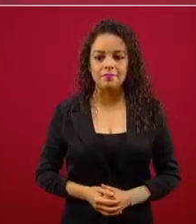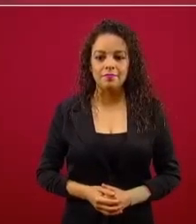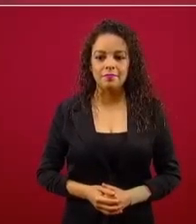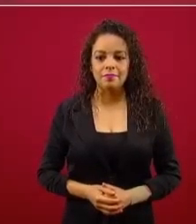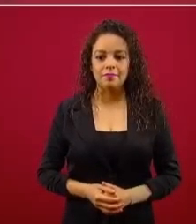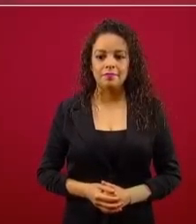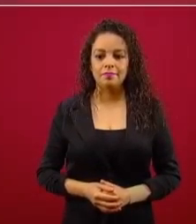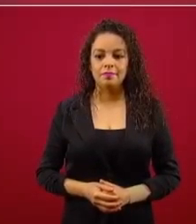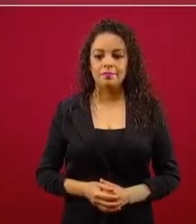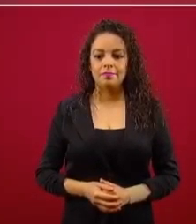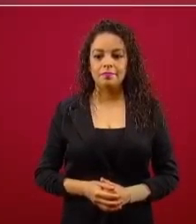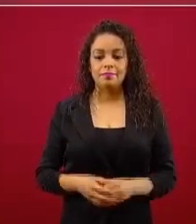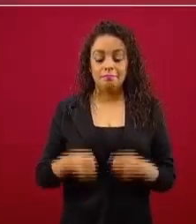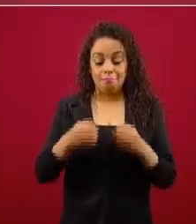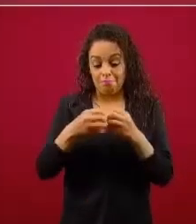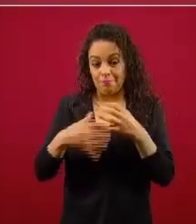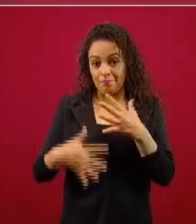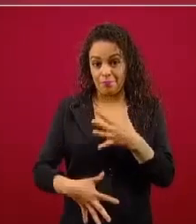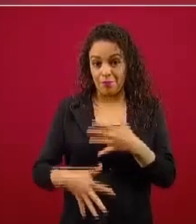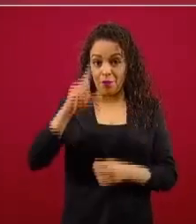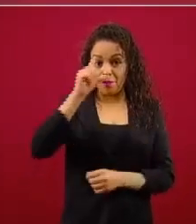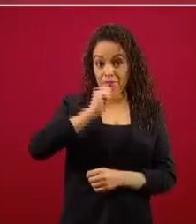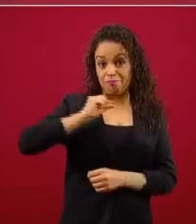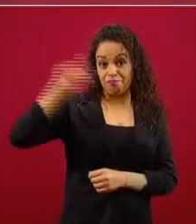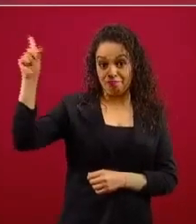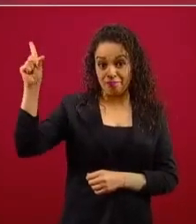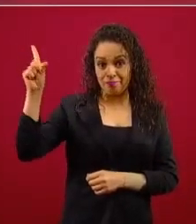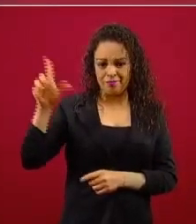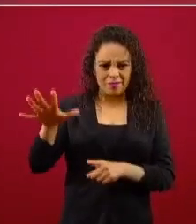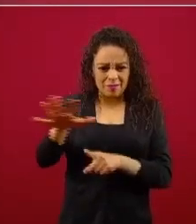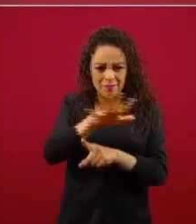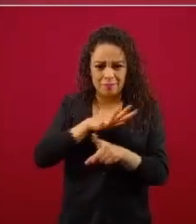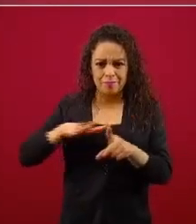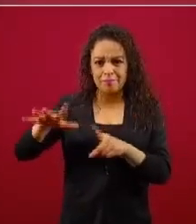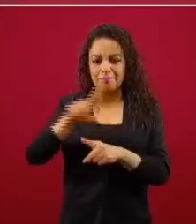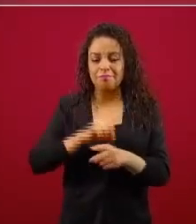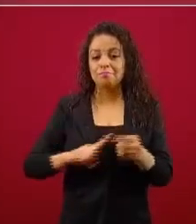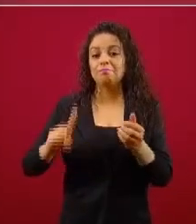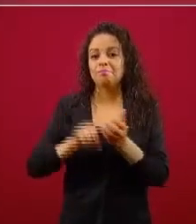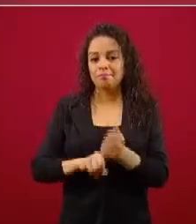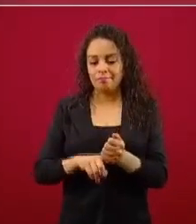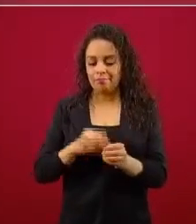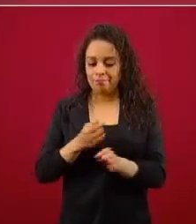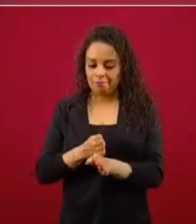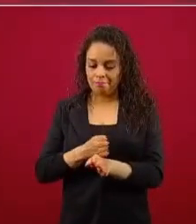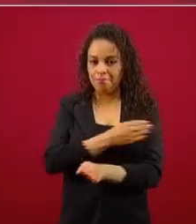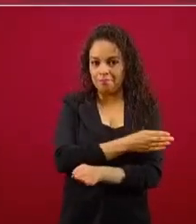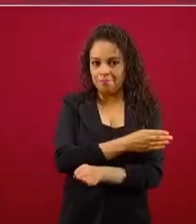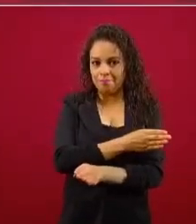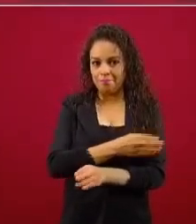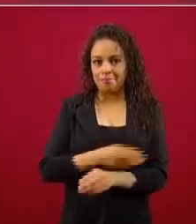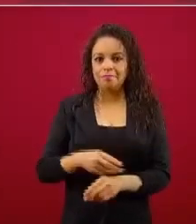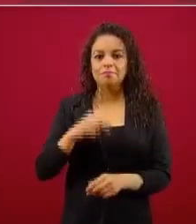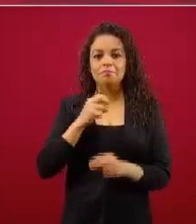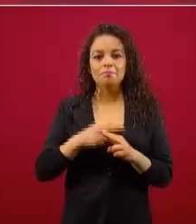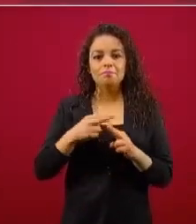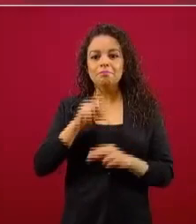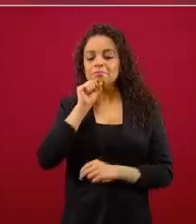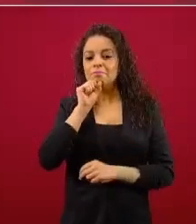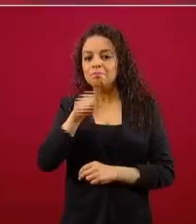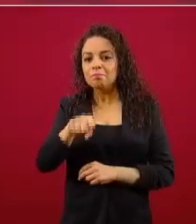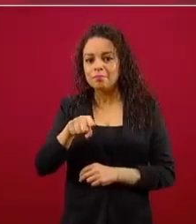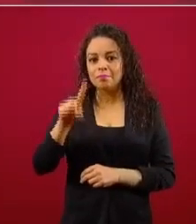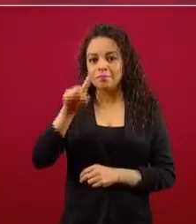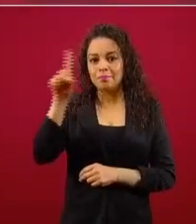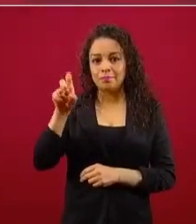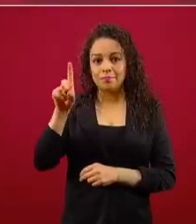famosos, todos de corte neoliberal, hasta Zedillo, que